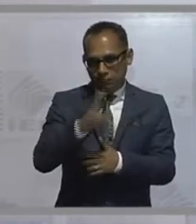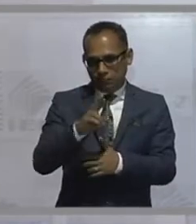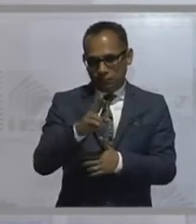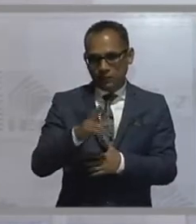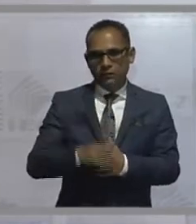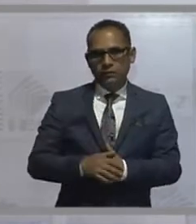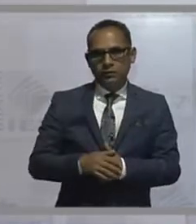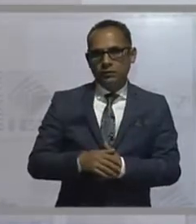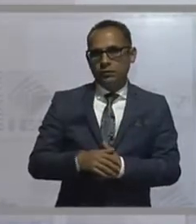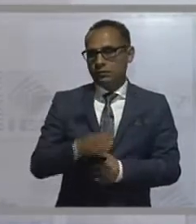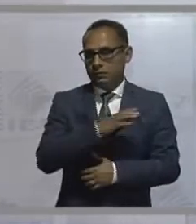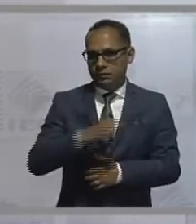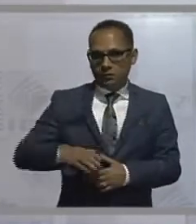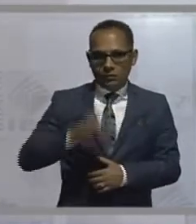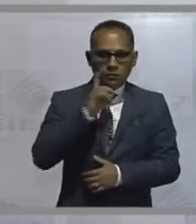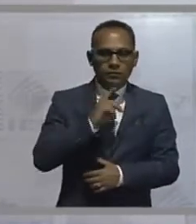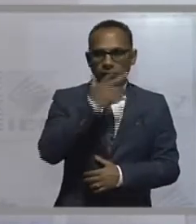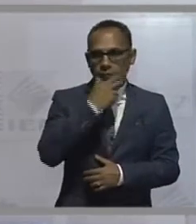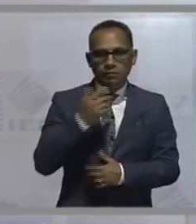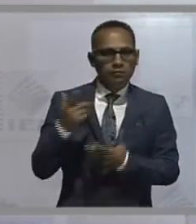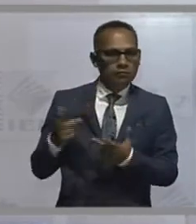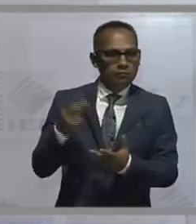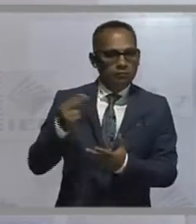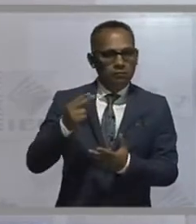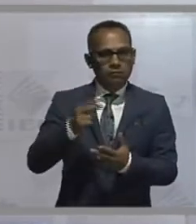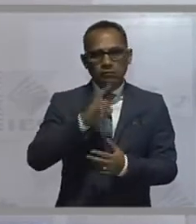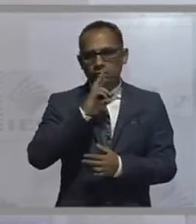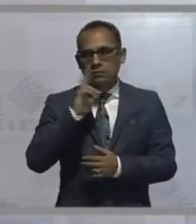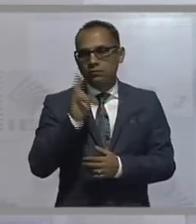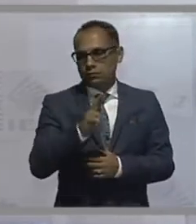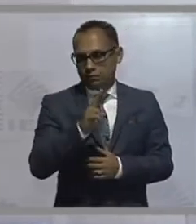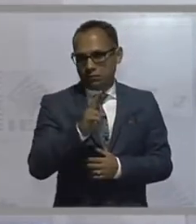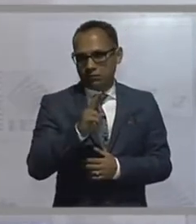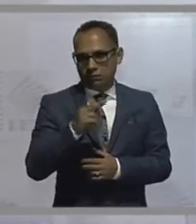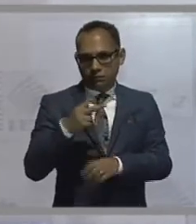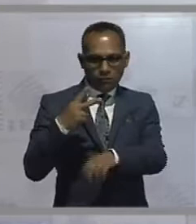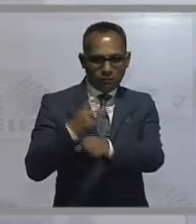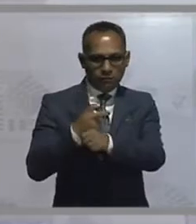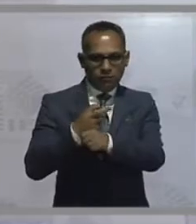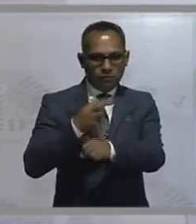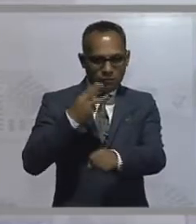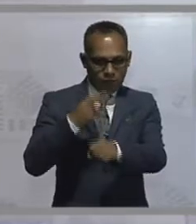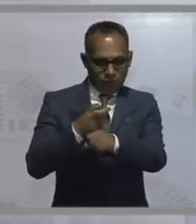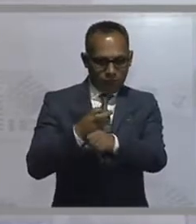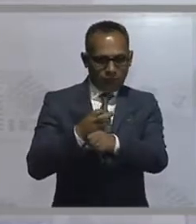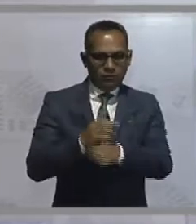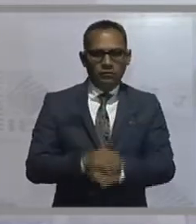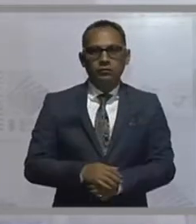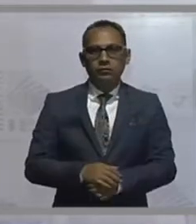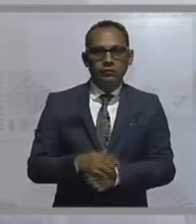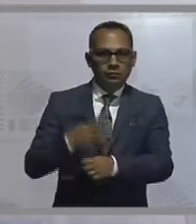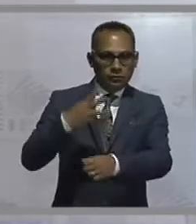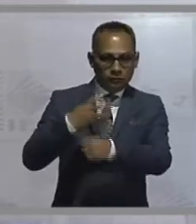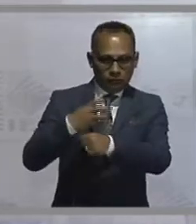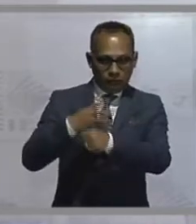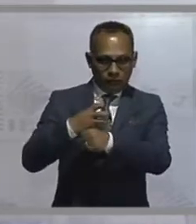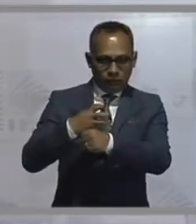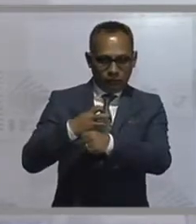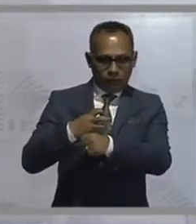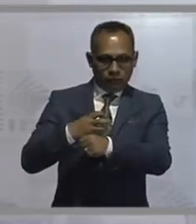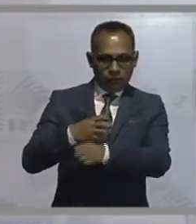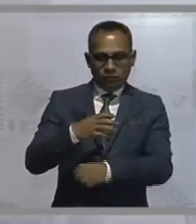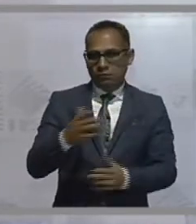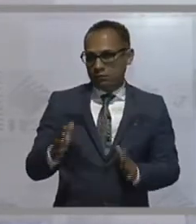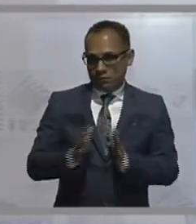candidatos deberán responder a las preguntas ciudadanas en la segunda y tercera rondas en la cuarta ronda la y los participantes